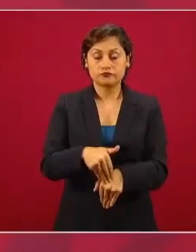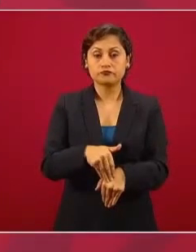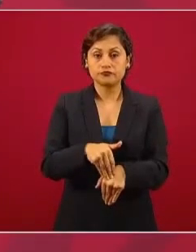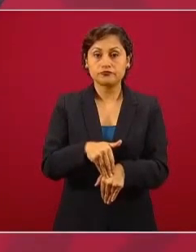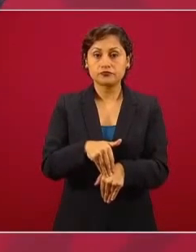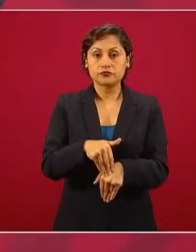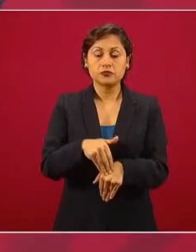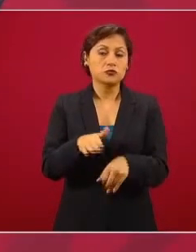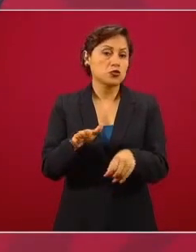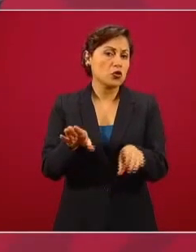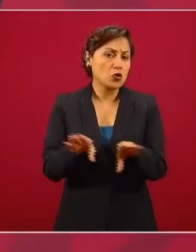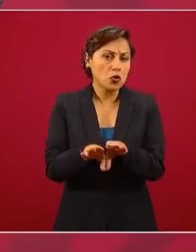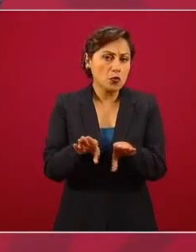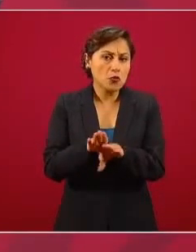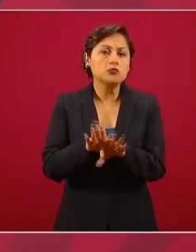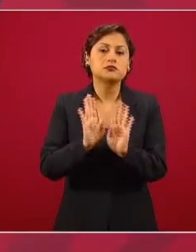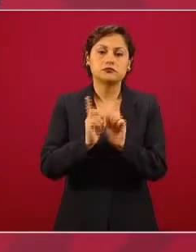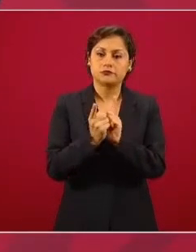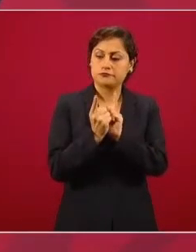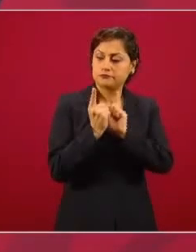más